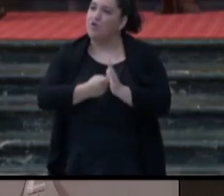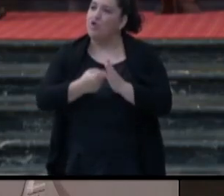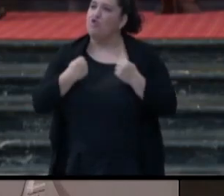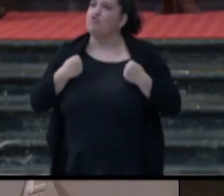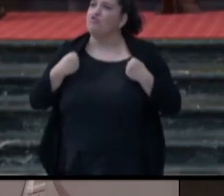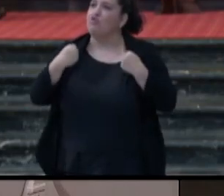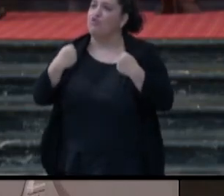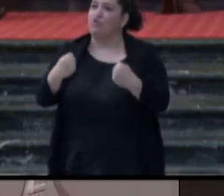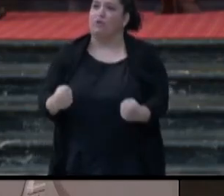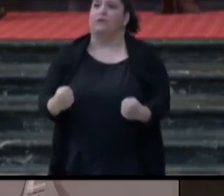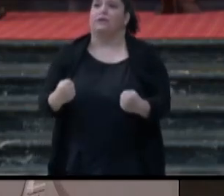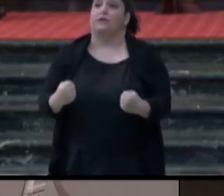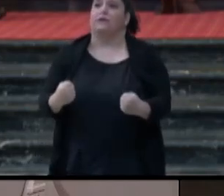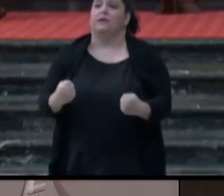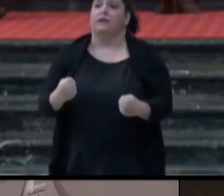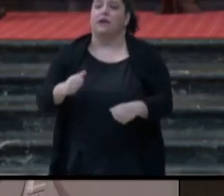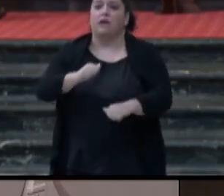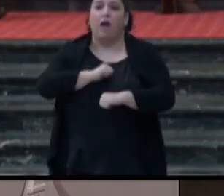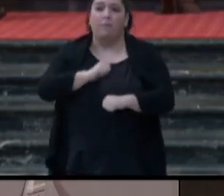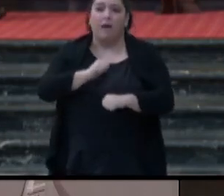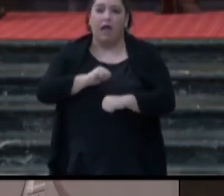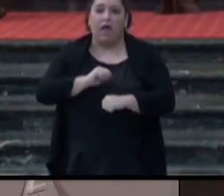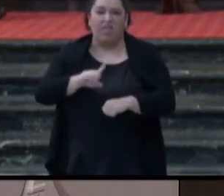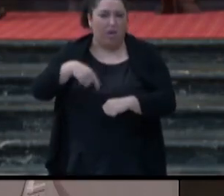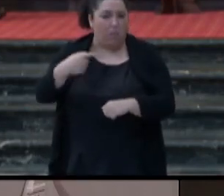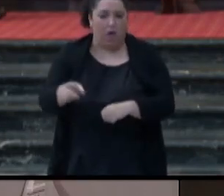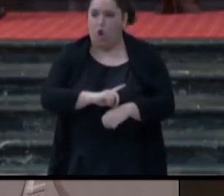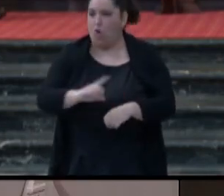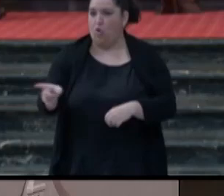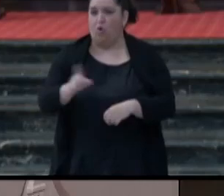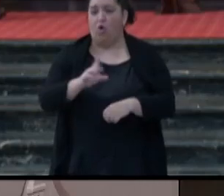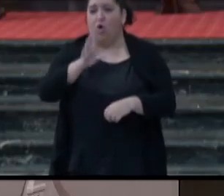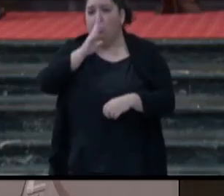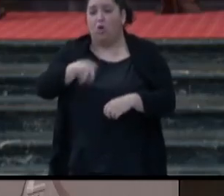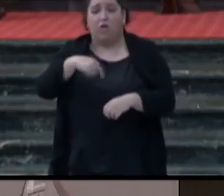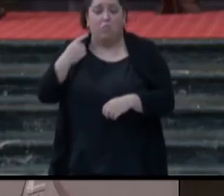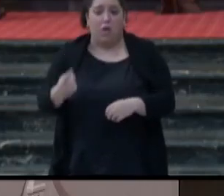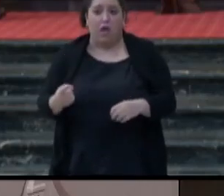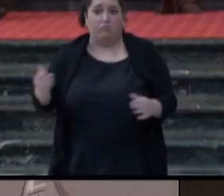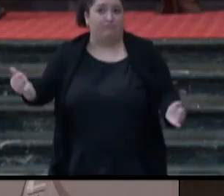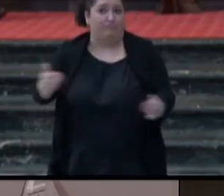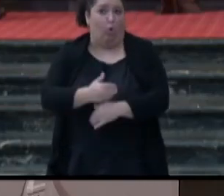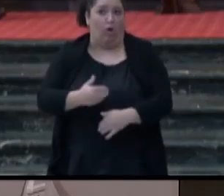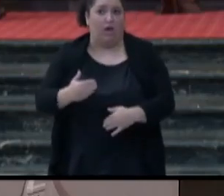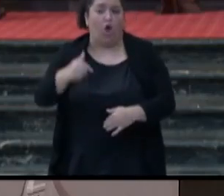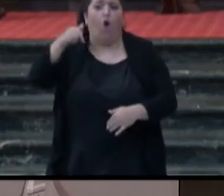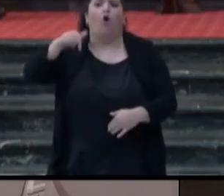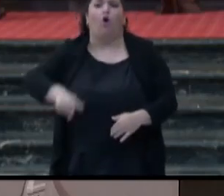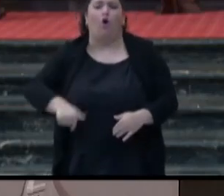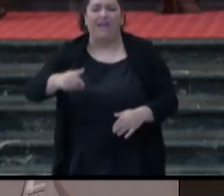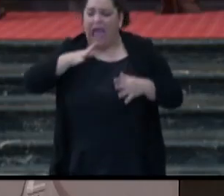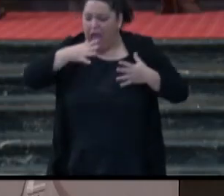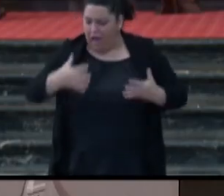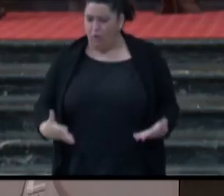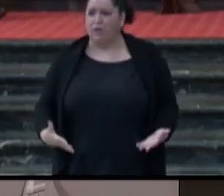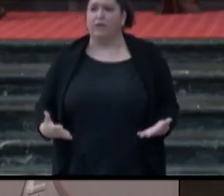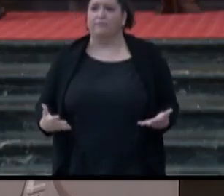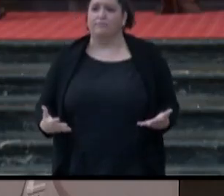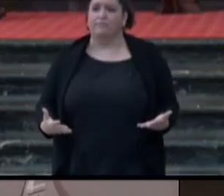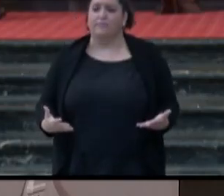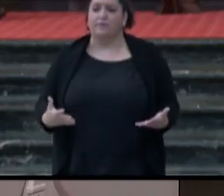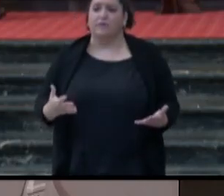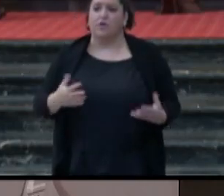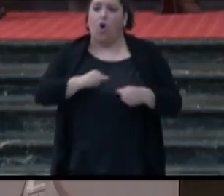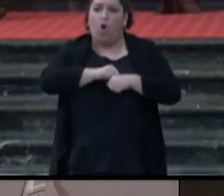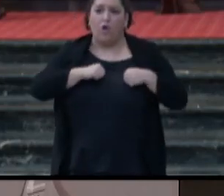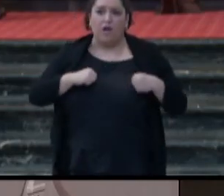fuerzas y no voy a esperar a después que a lo mejor el después ya no existe hoy ahora con